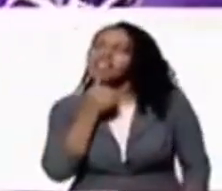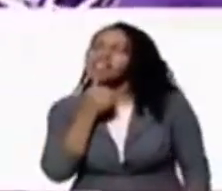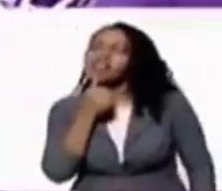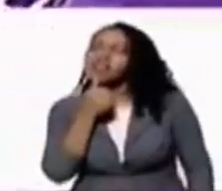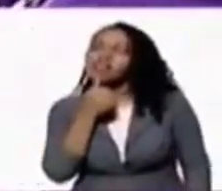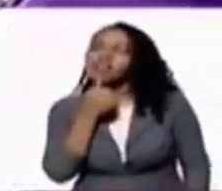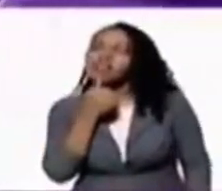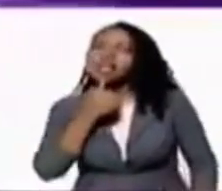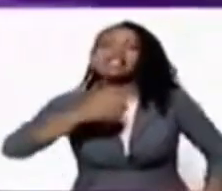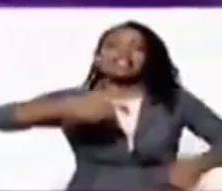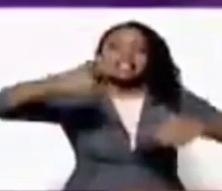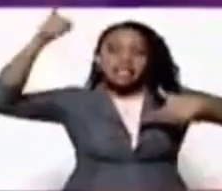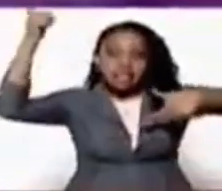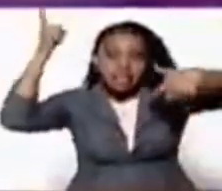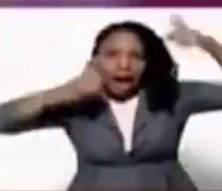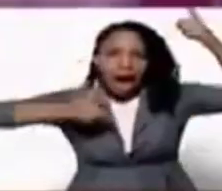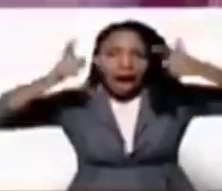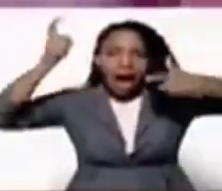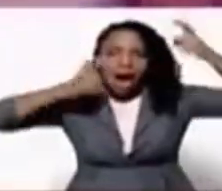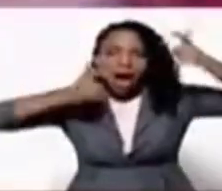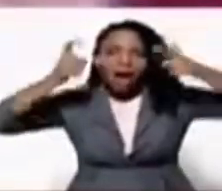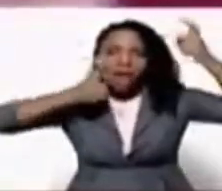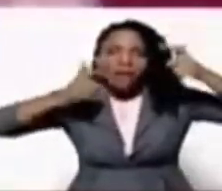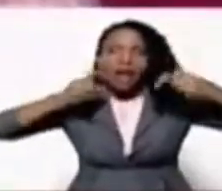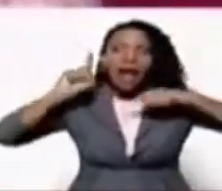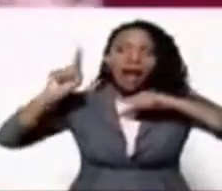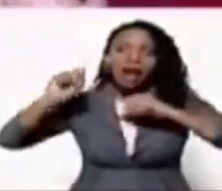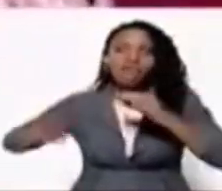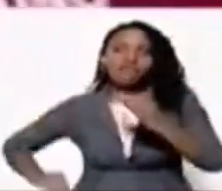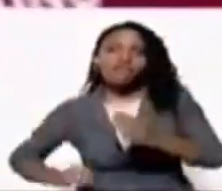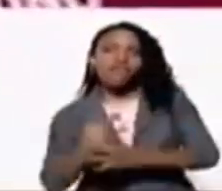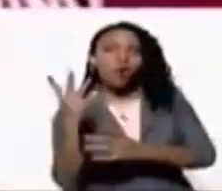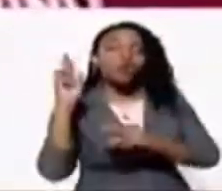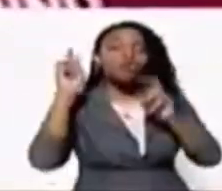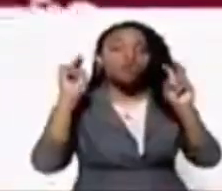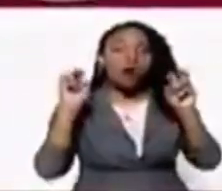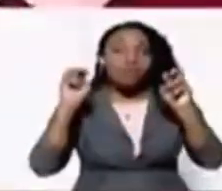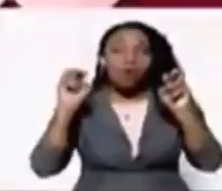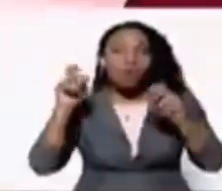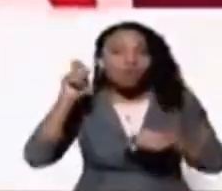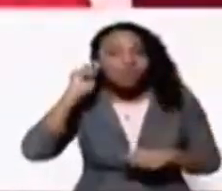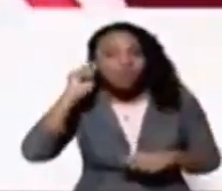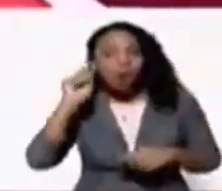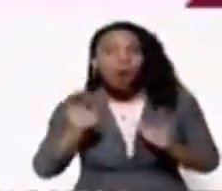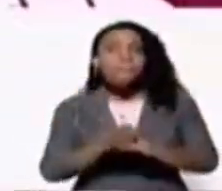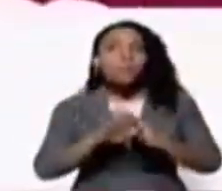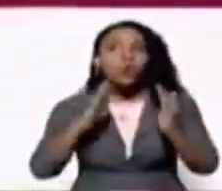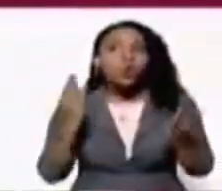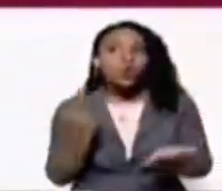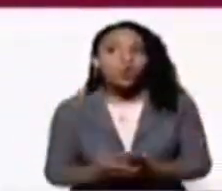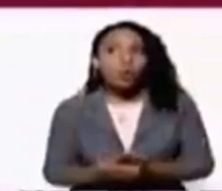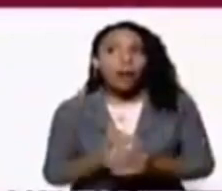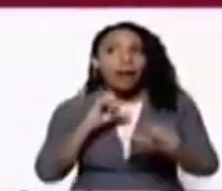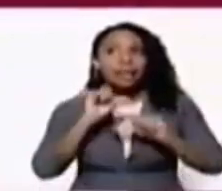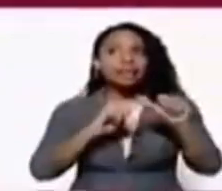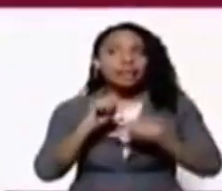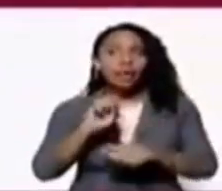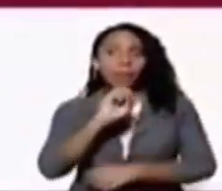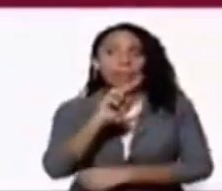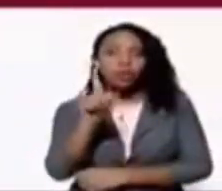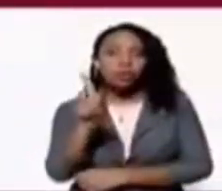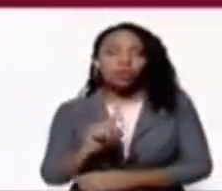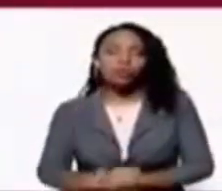hugo rafael chávez frías que fundó el nuevo feminismo del mundo para el siglo 21